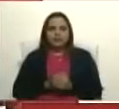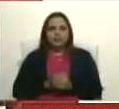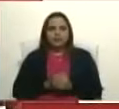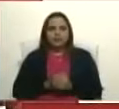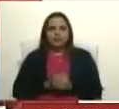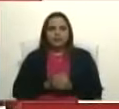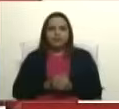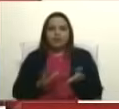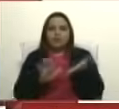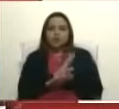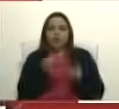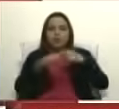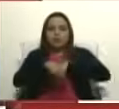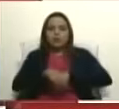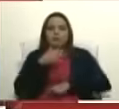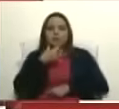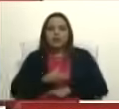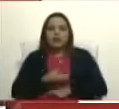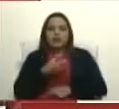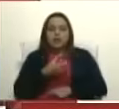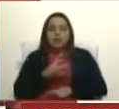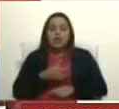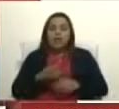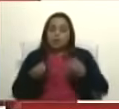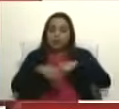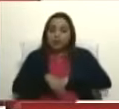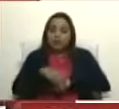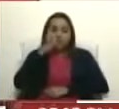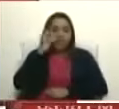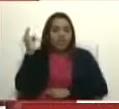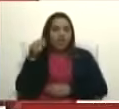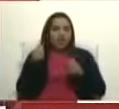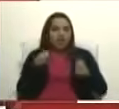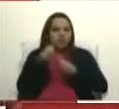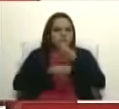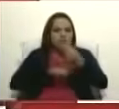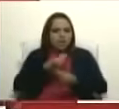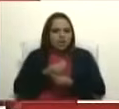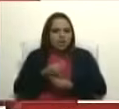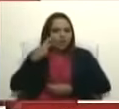sobre el laudo arbitral de París. ¿Cómo lo hicieron? Las trampas,